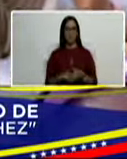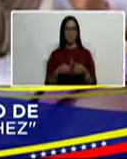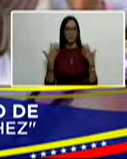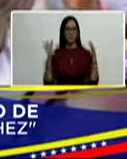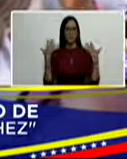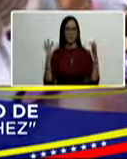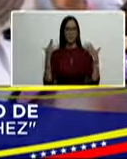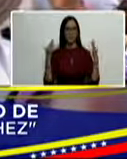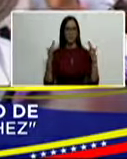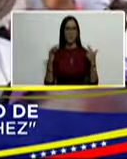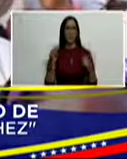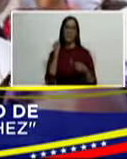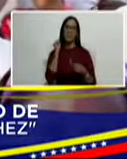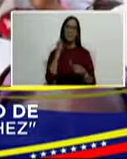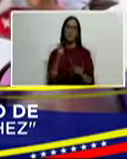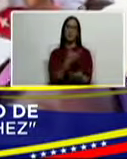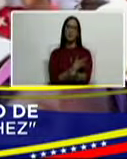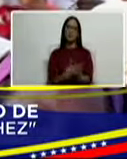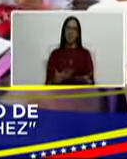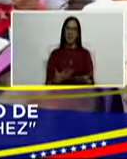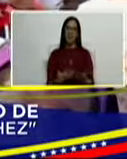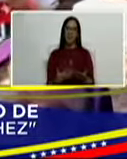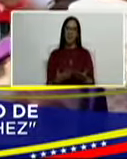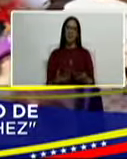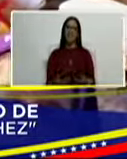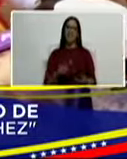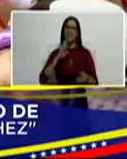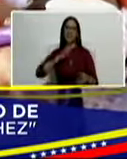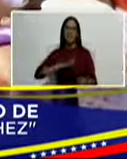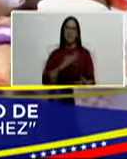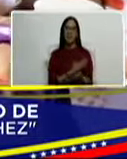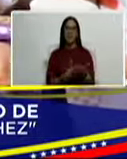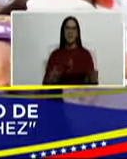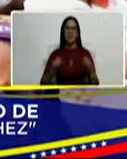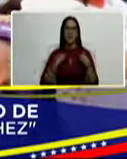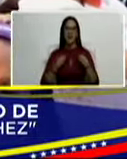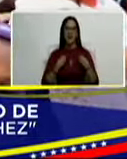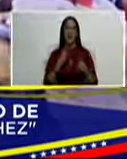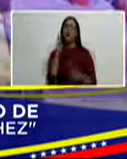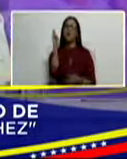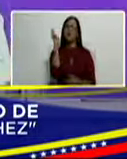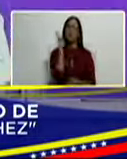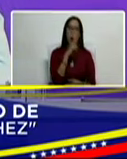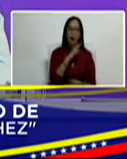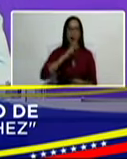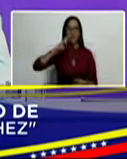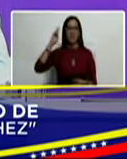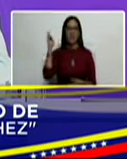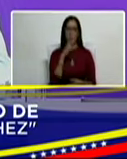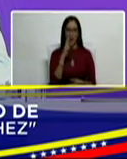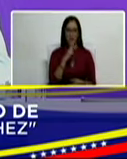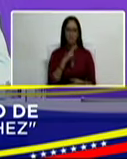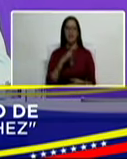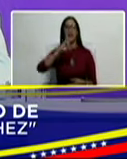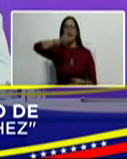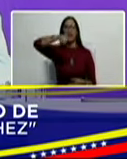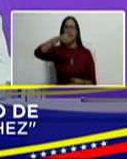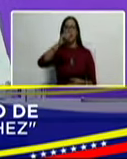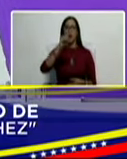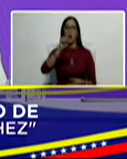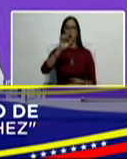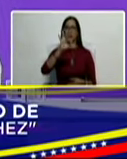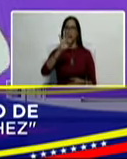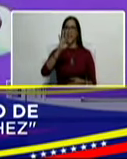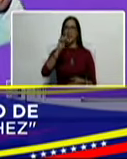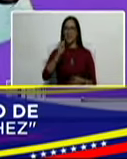En su sangre corre la sangre viva, roja, rojita, de Josefa Joaquina